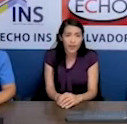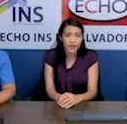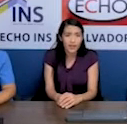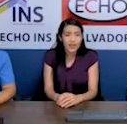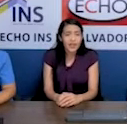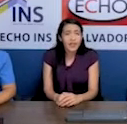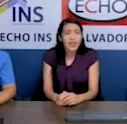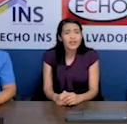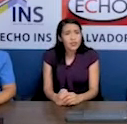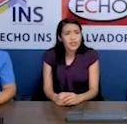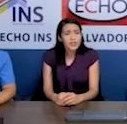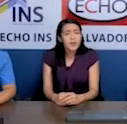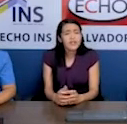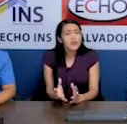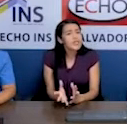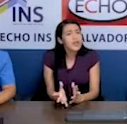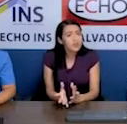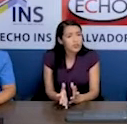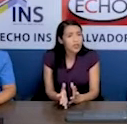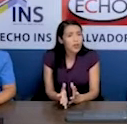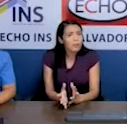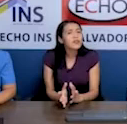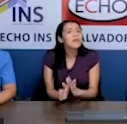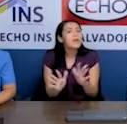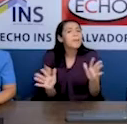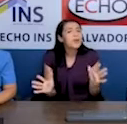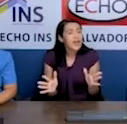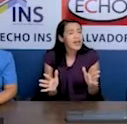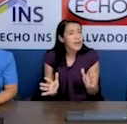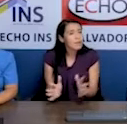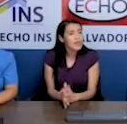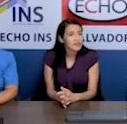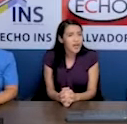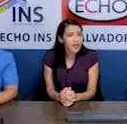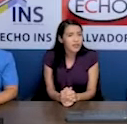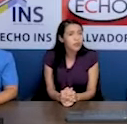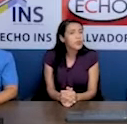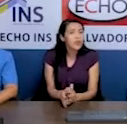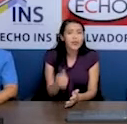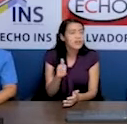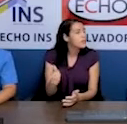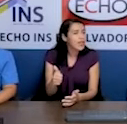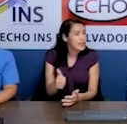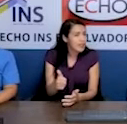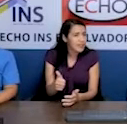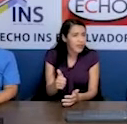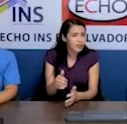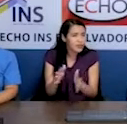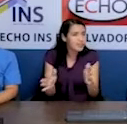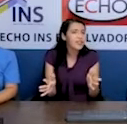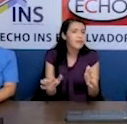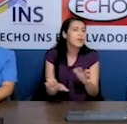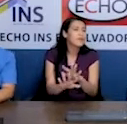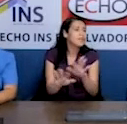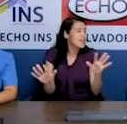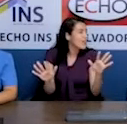su enfermedad? Entonces, para hacer un diagnóstico, pues nos vamos a apoyar en varias áreas. Uno, la historia clínica.